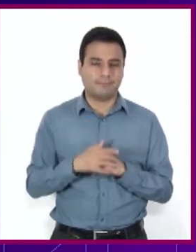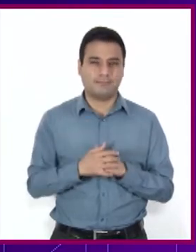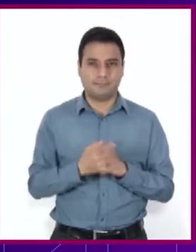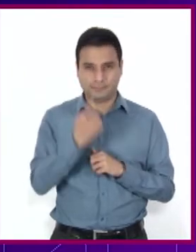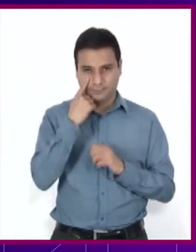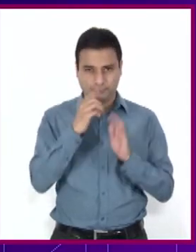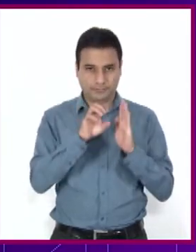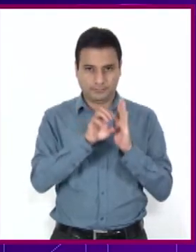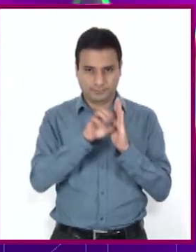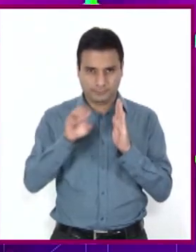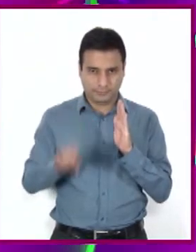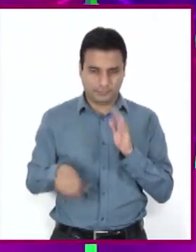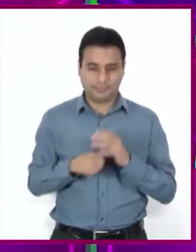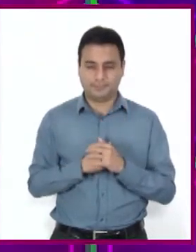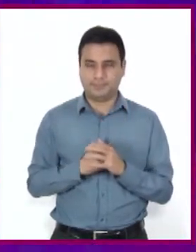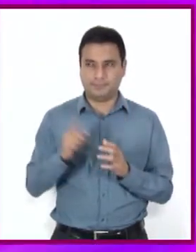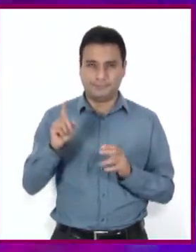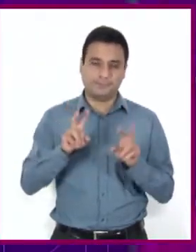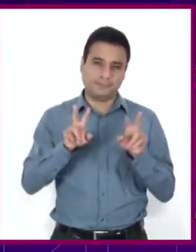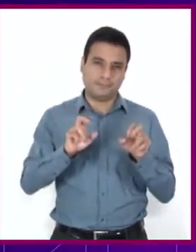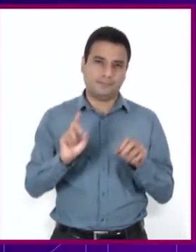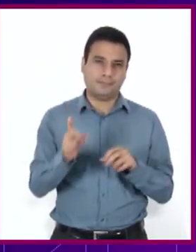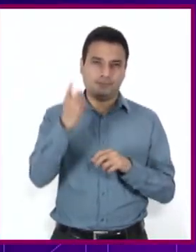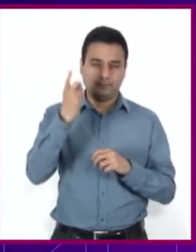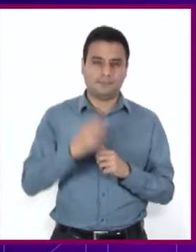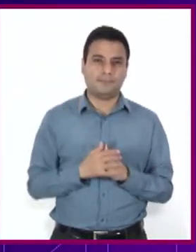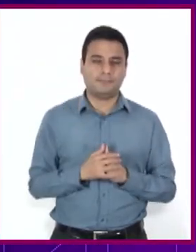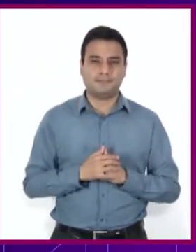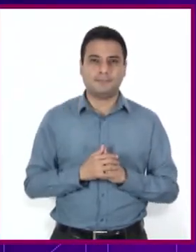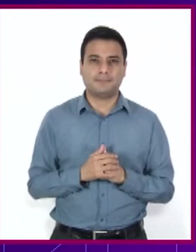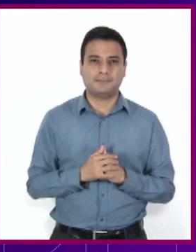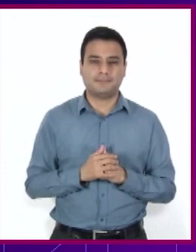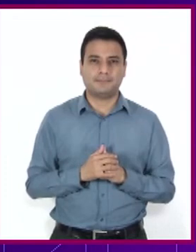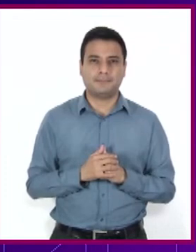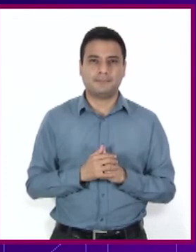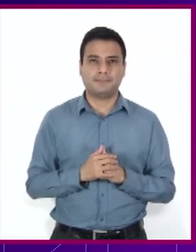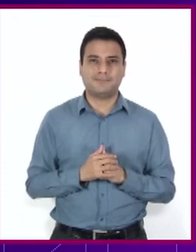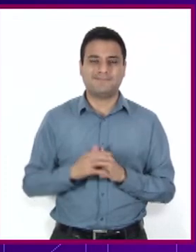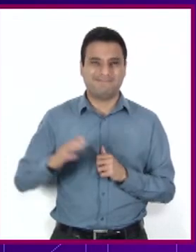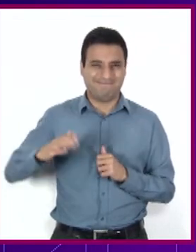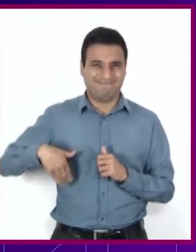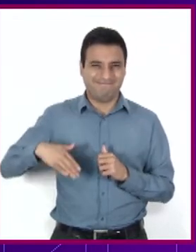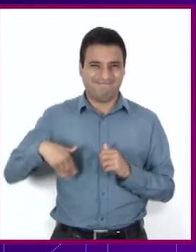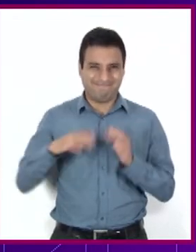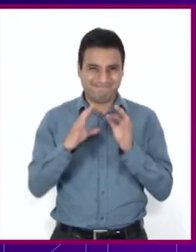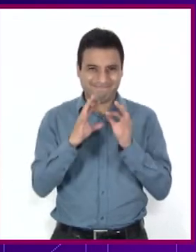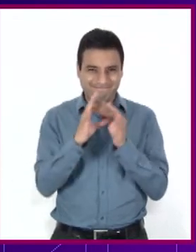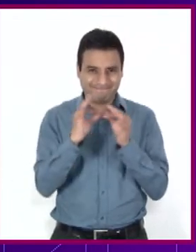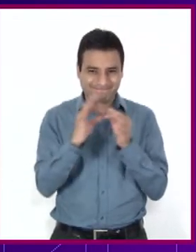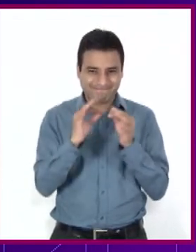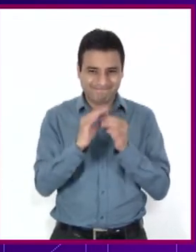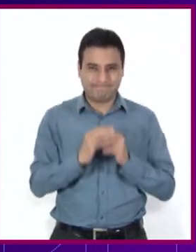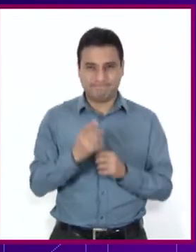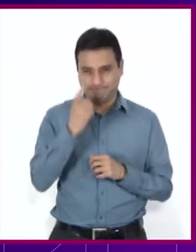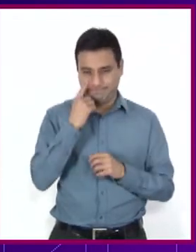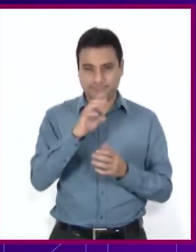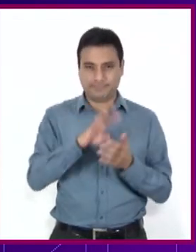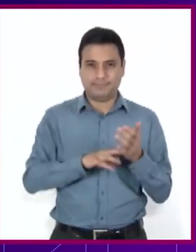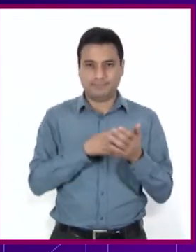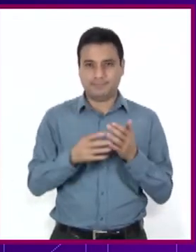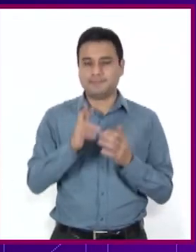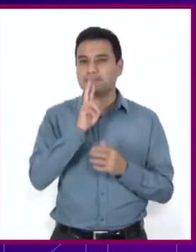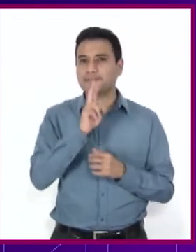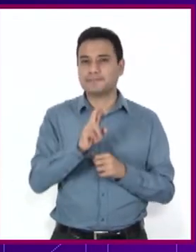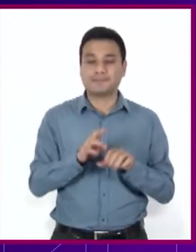el costo de $1. Tomando en cuenta las dos coordenadas, lo primero que haremos será completar nuestra tabla de